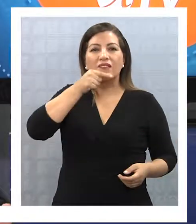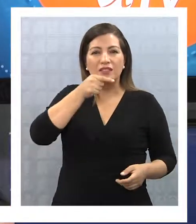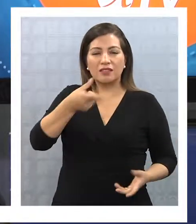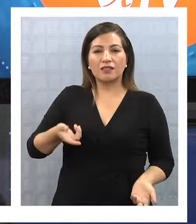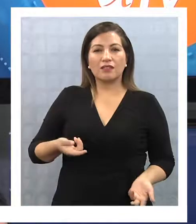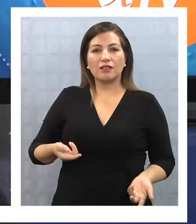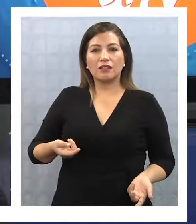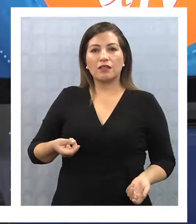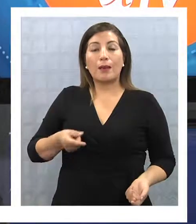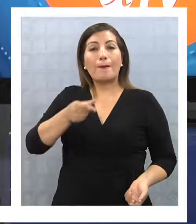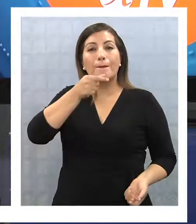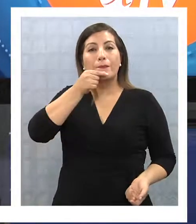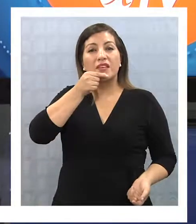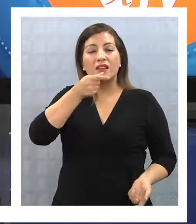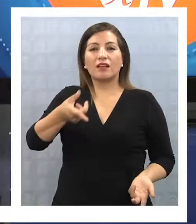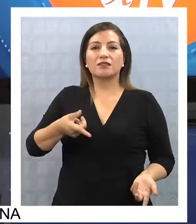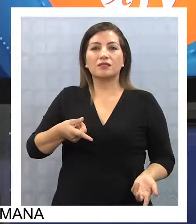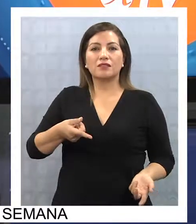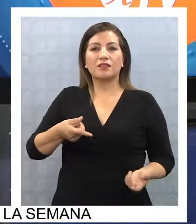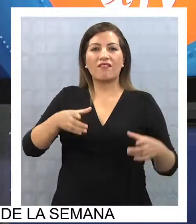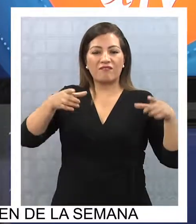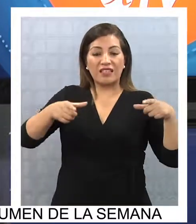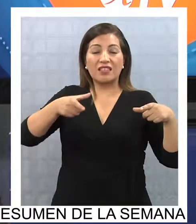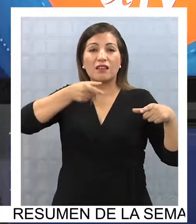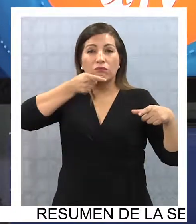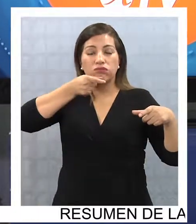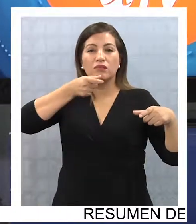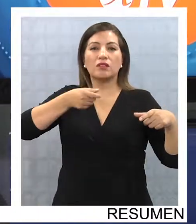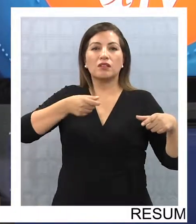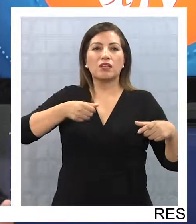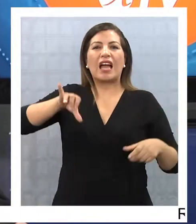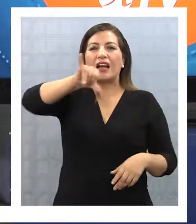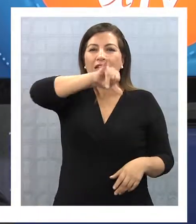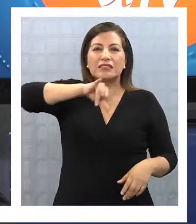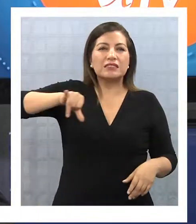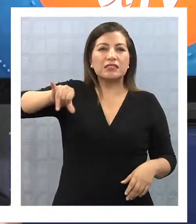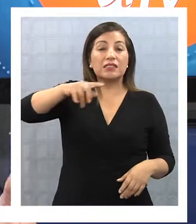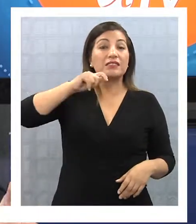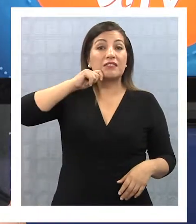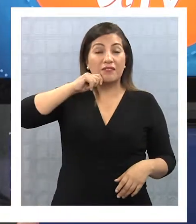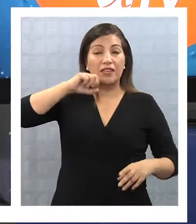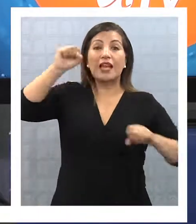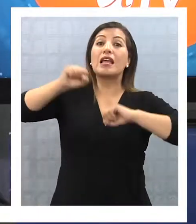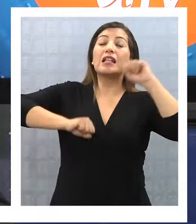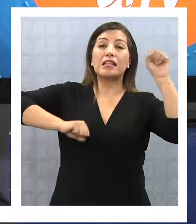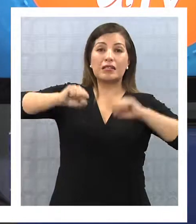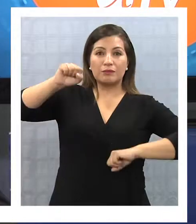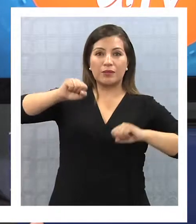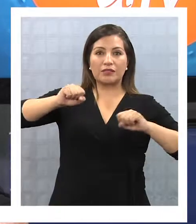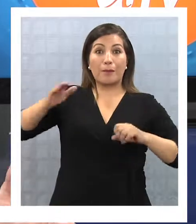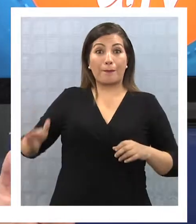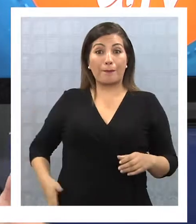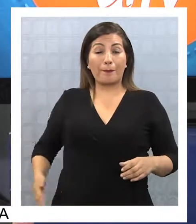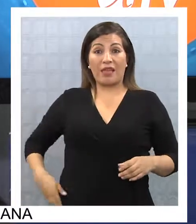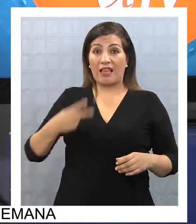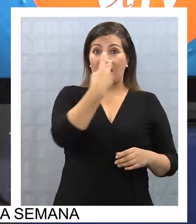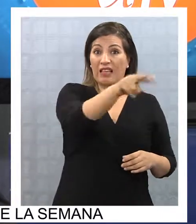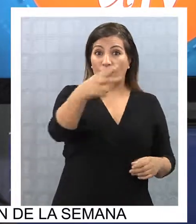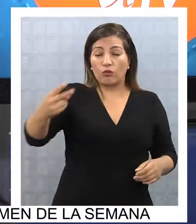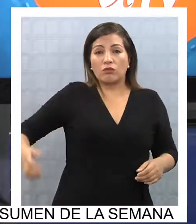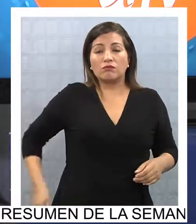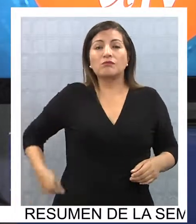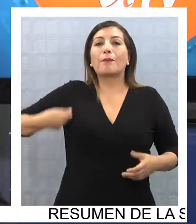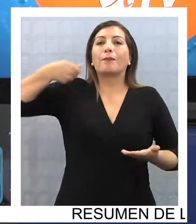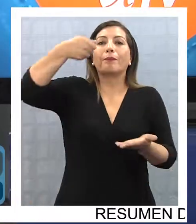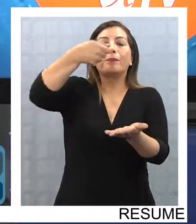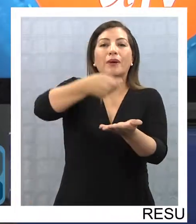baterías, pilas, aceites, entre los 6 que yo señalé, significa que ellos tienen que, de su bolsillo, pagar sistemas